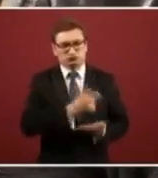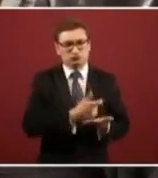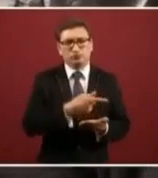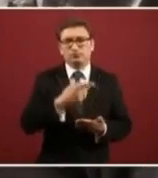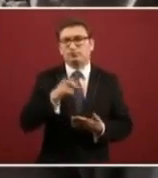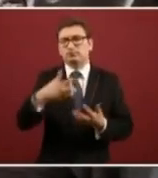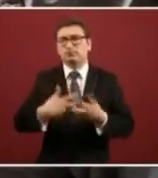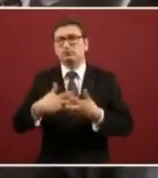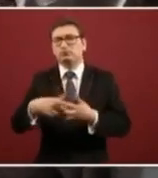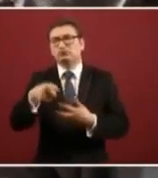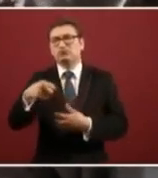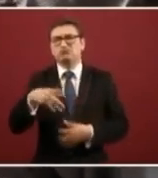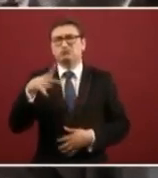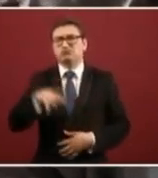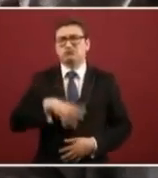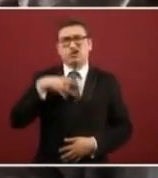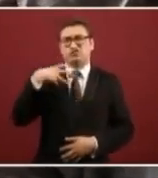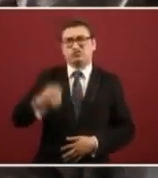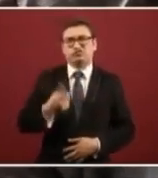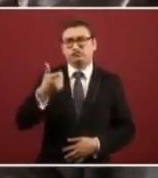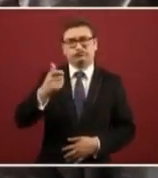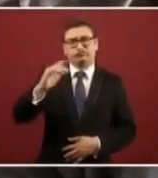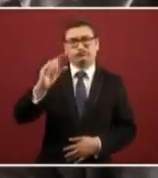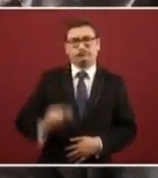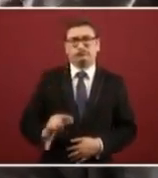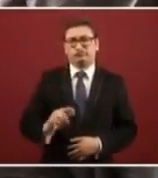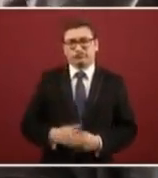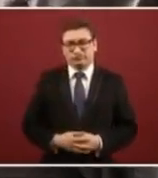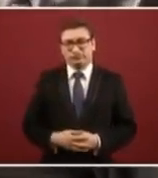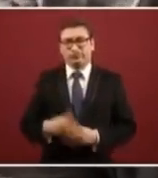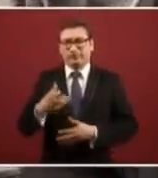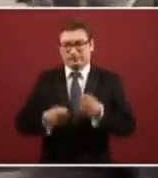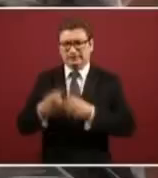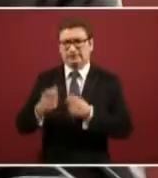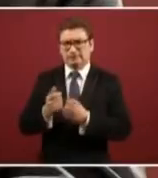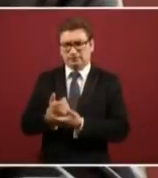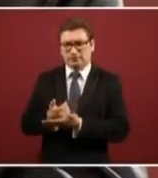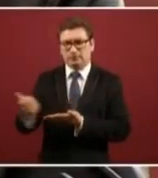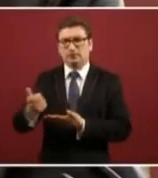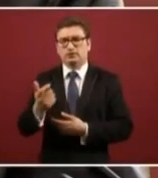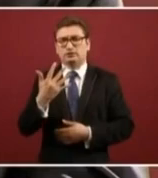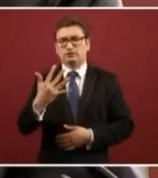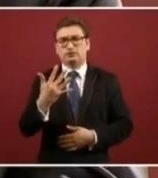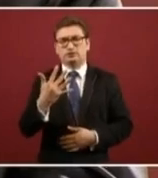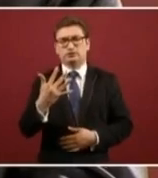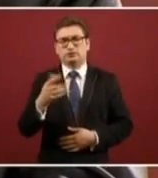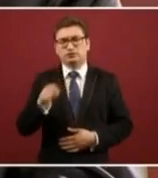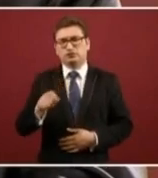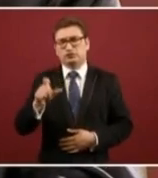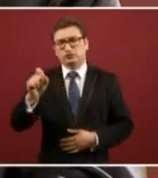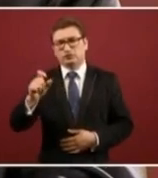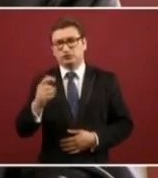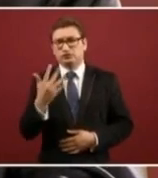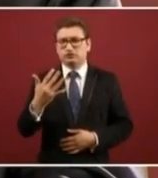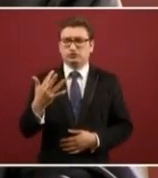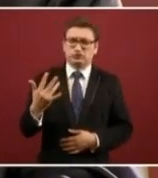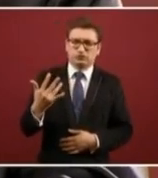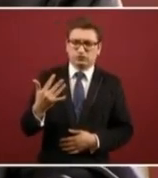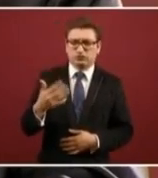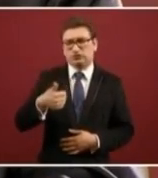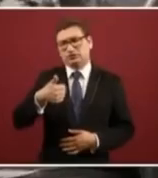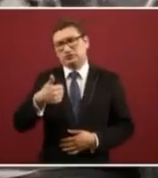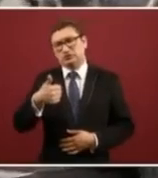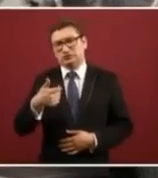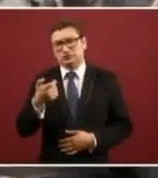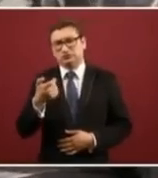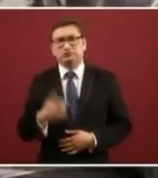existiendo estos abusos en los precios. Se les está pagando la leche en 5.20, 5.50, 6